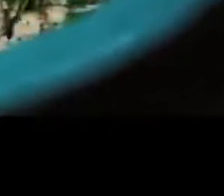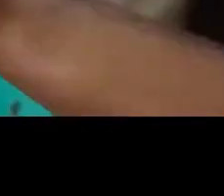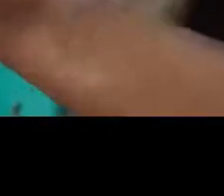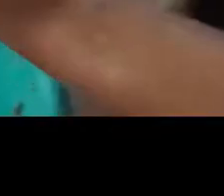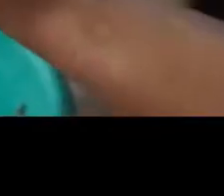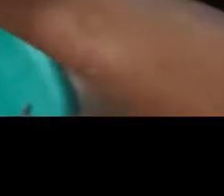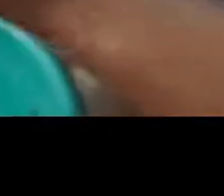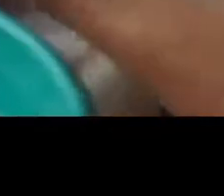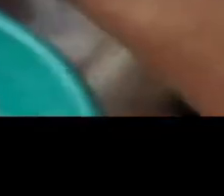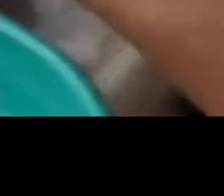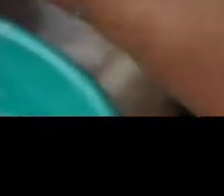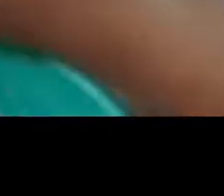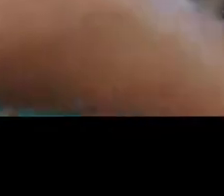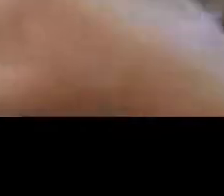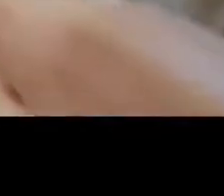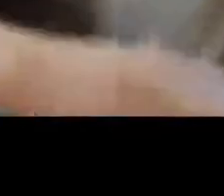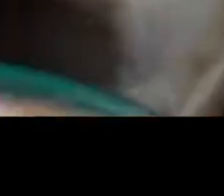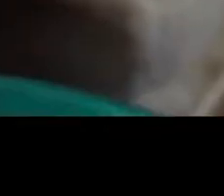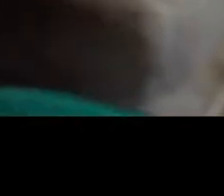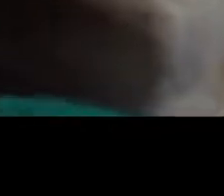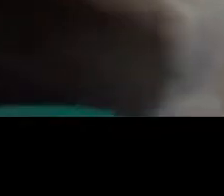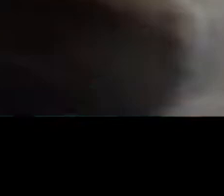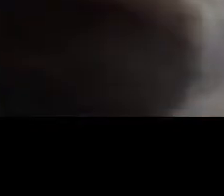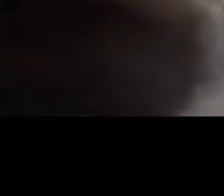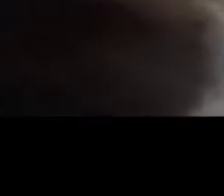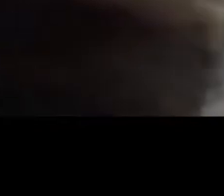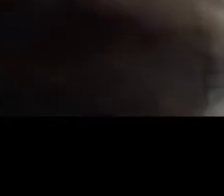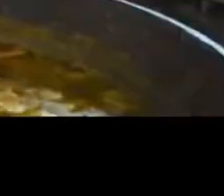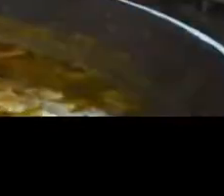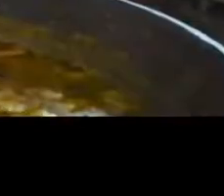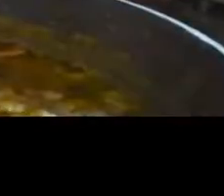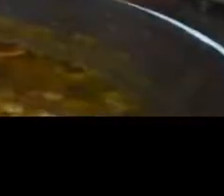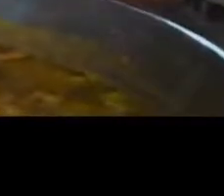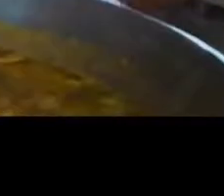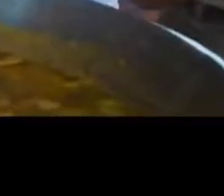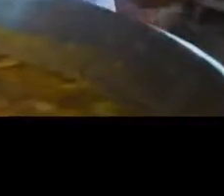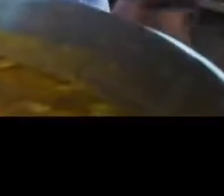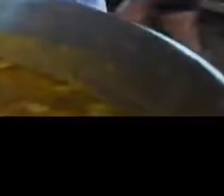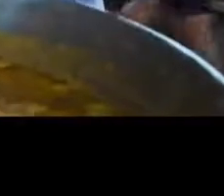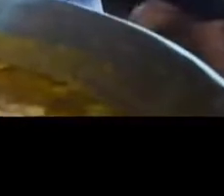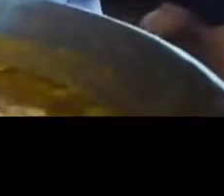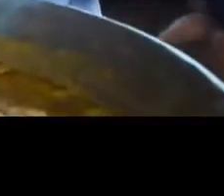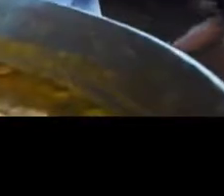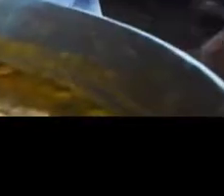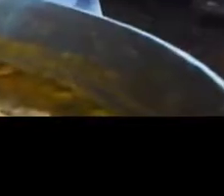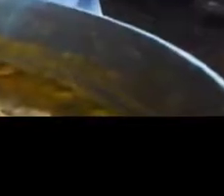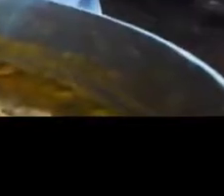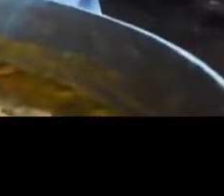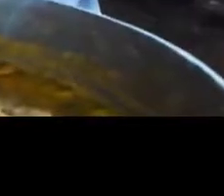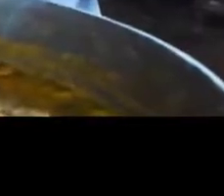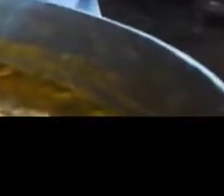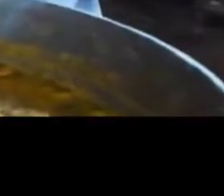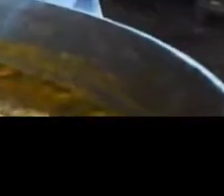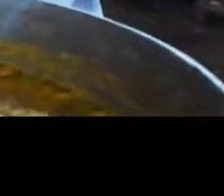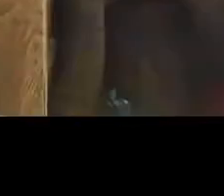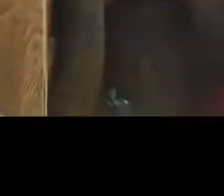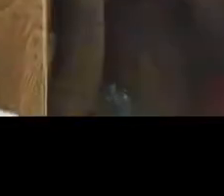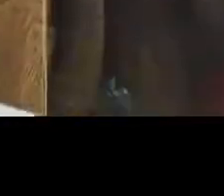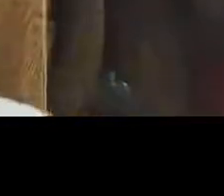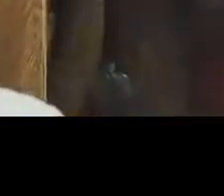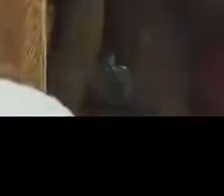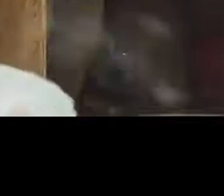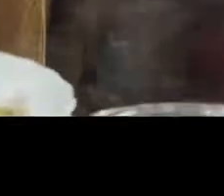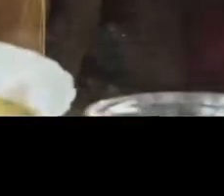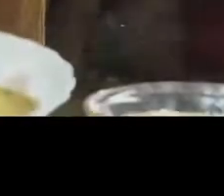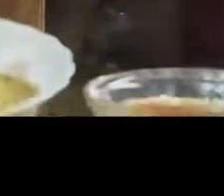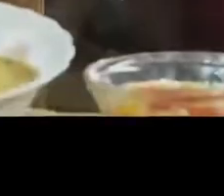cuando tiene los habaneros una técnica del collage 10 veces mayor al sabalero